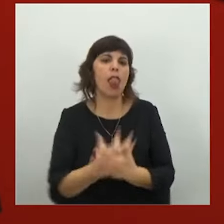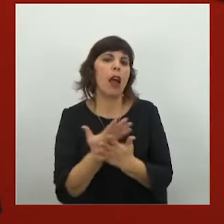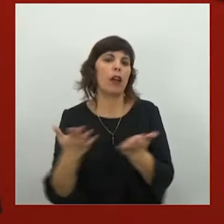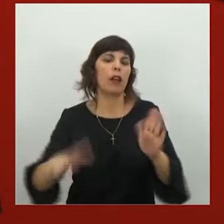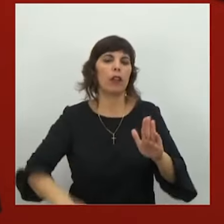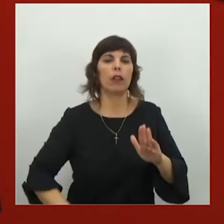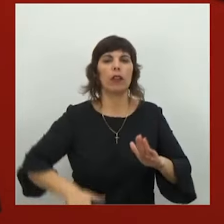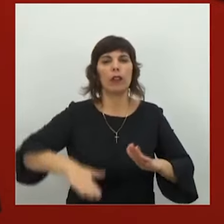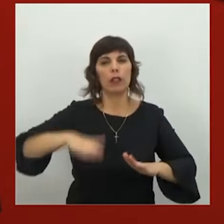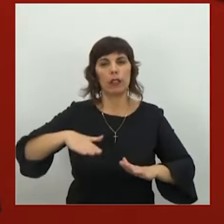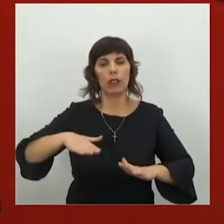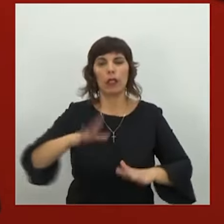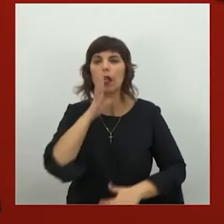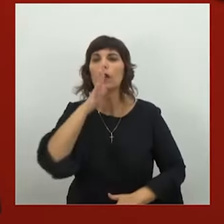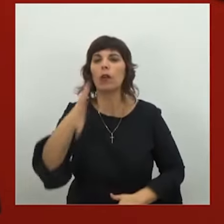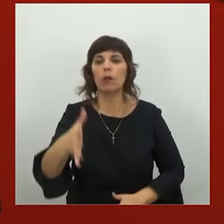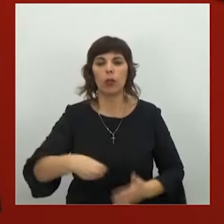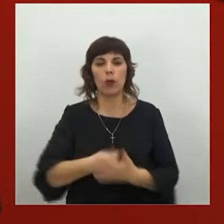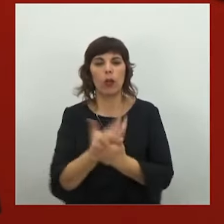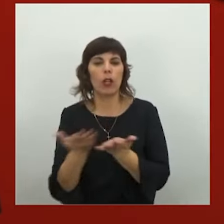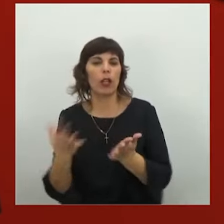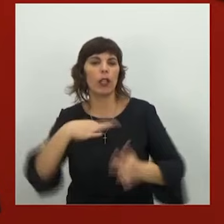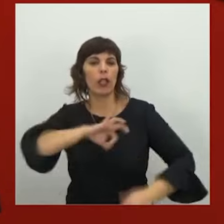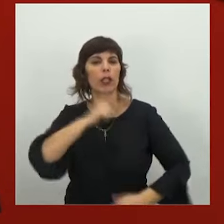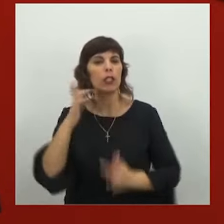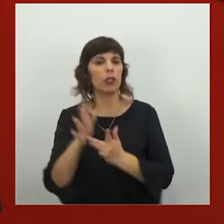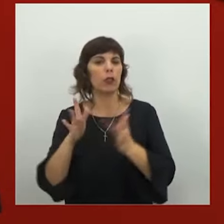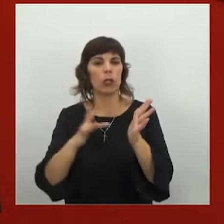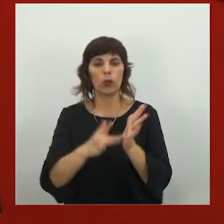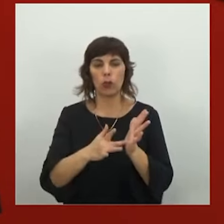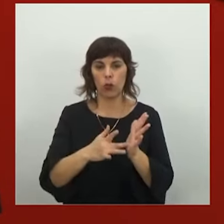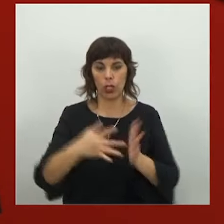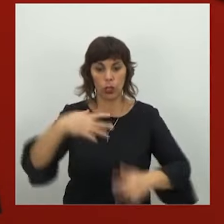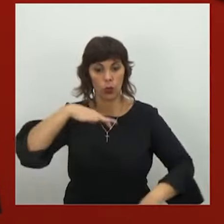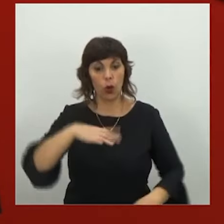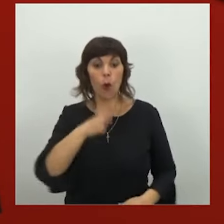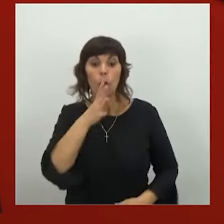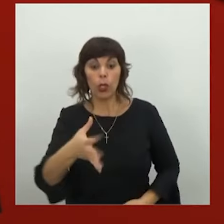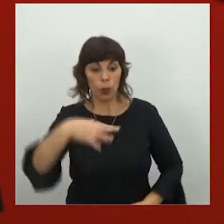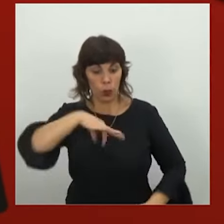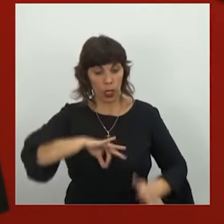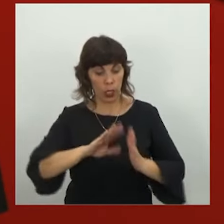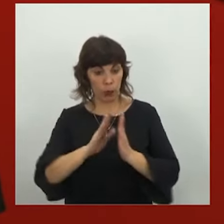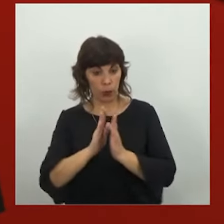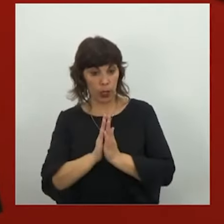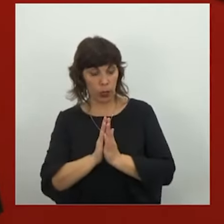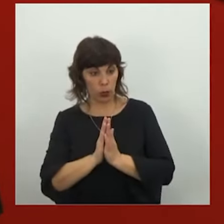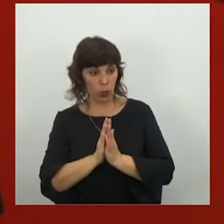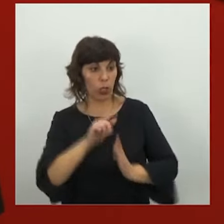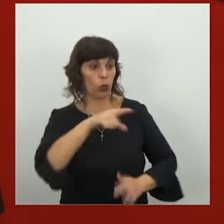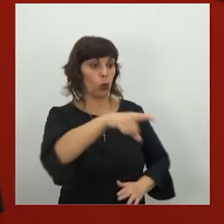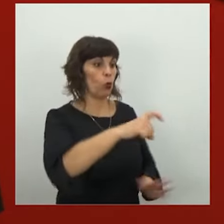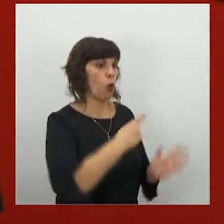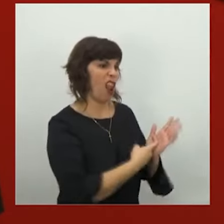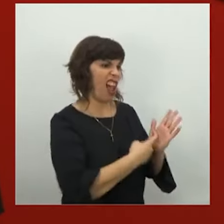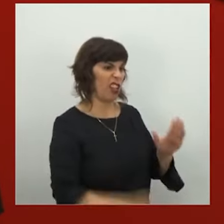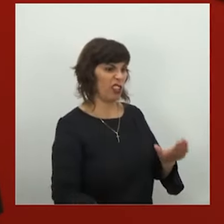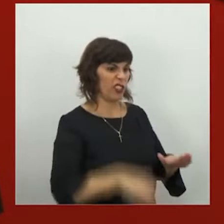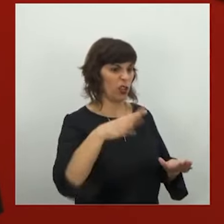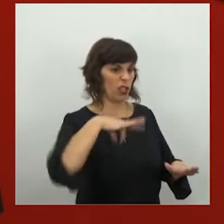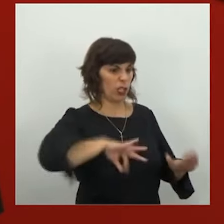del Señor Jesucristo, porque el Espíritu Santo no viene cuando tú estás lleno de la ley. No, no,